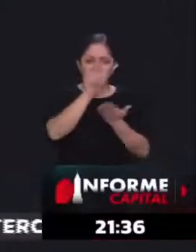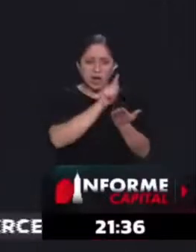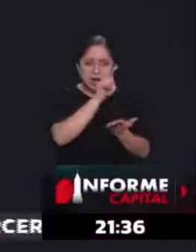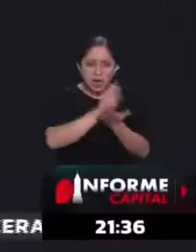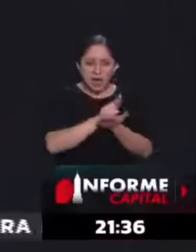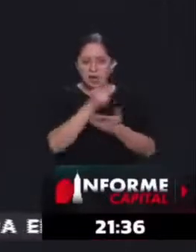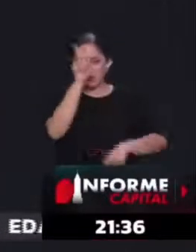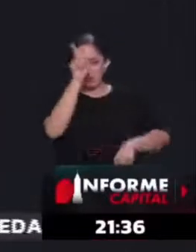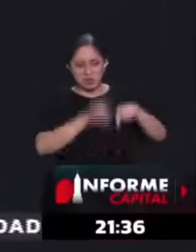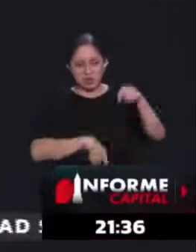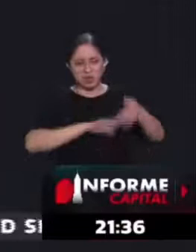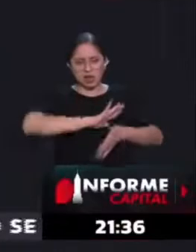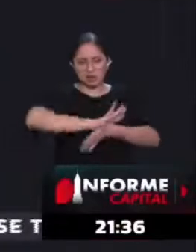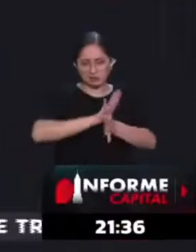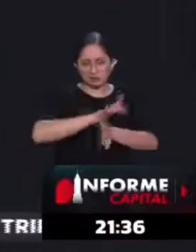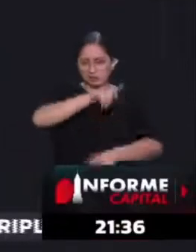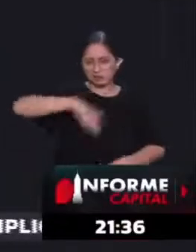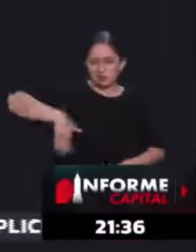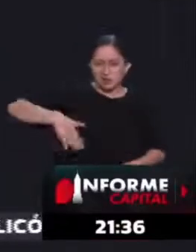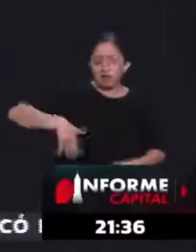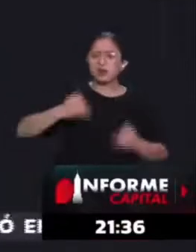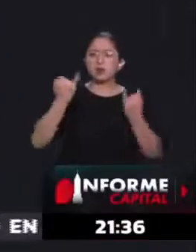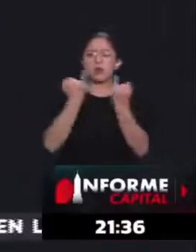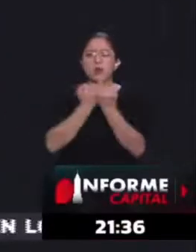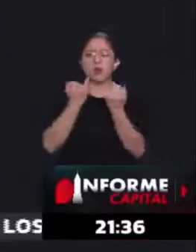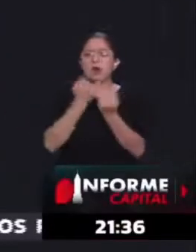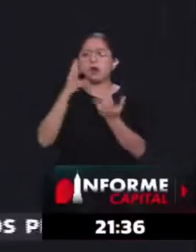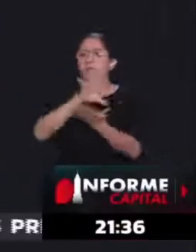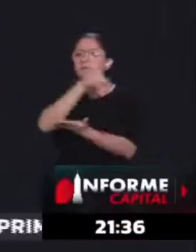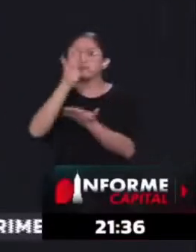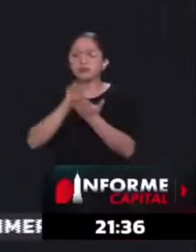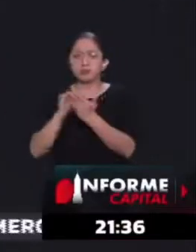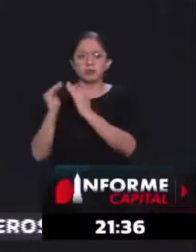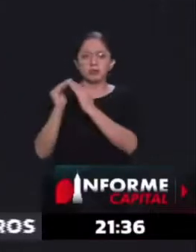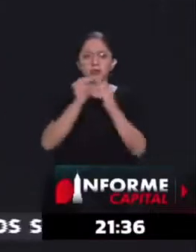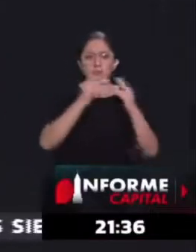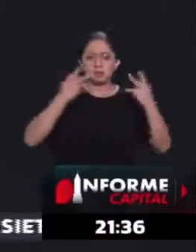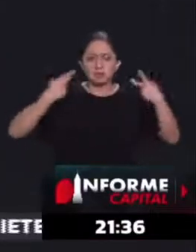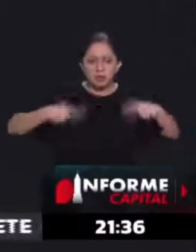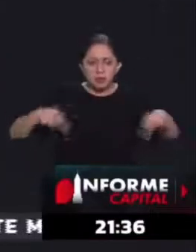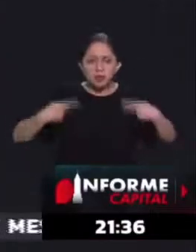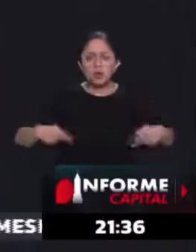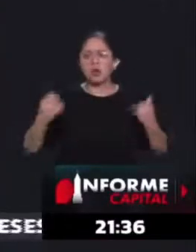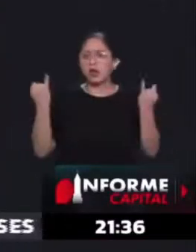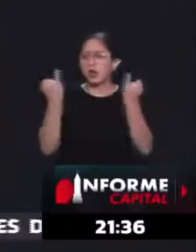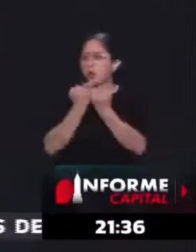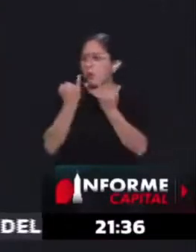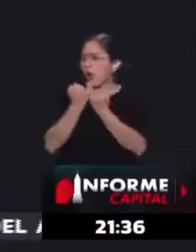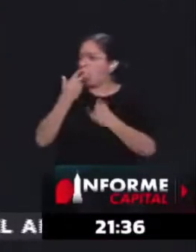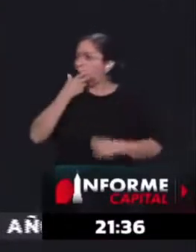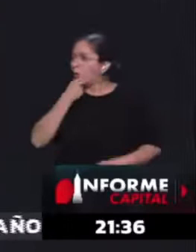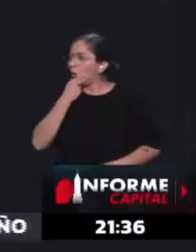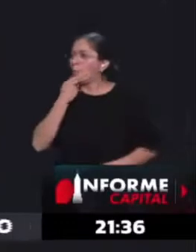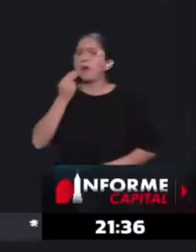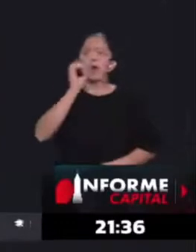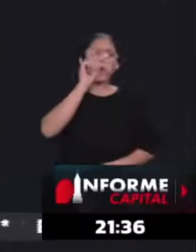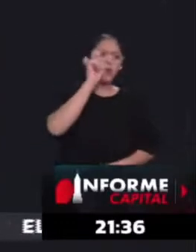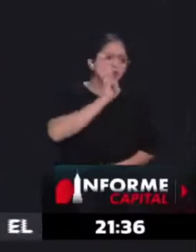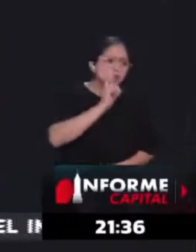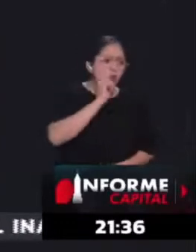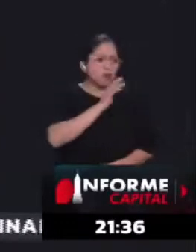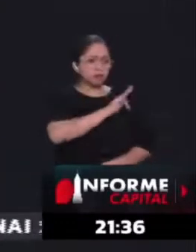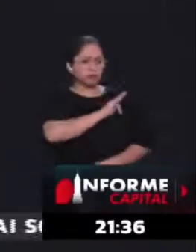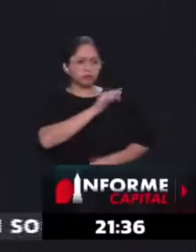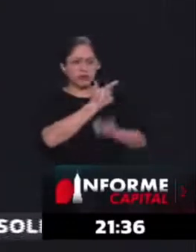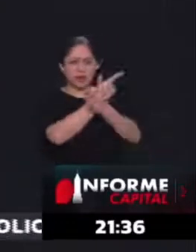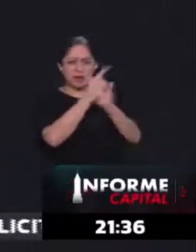como acaban de señalar, el matrimonio igualitario, la identidad de género, ahora con esta nueva sanción a